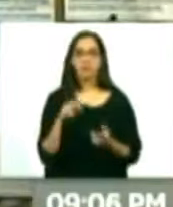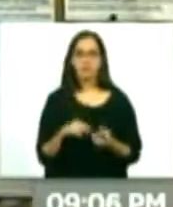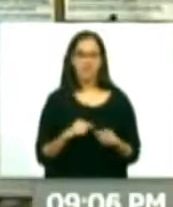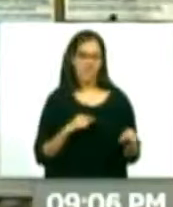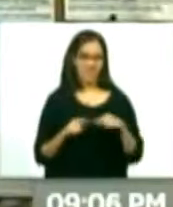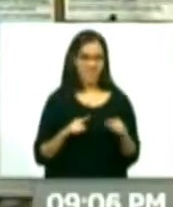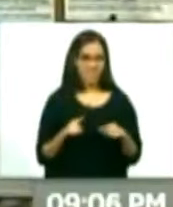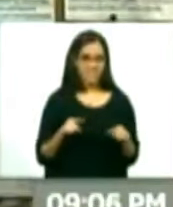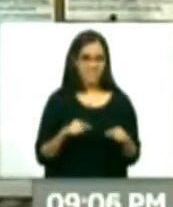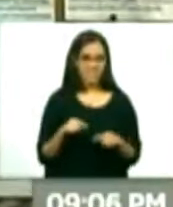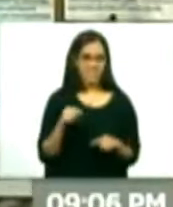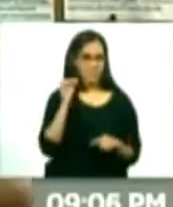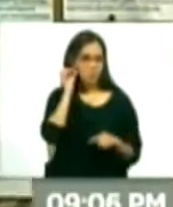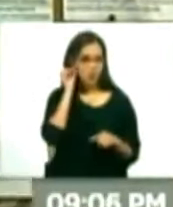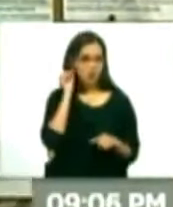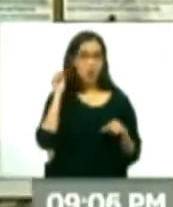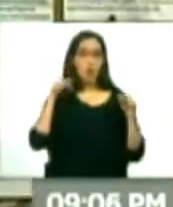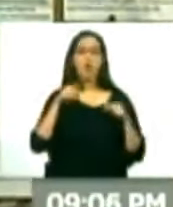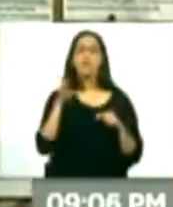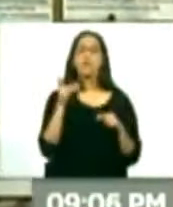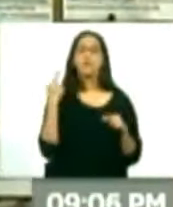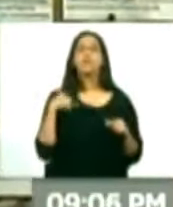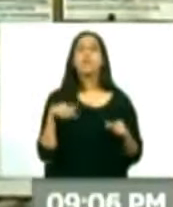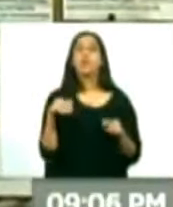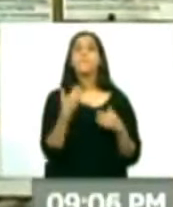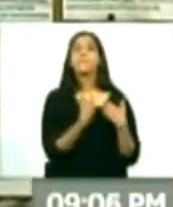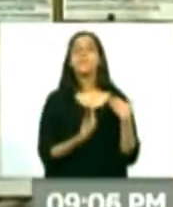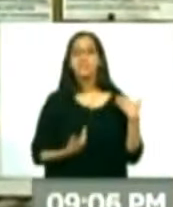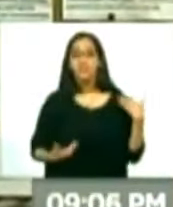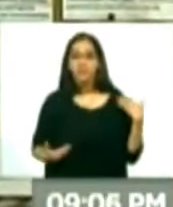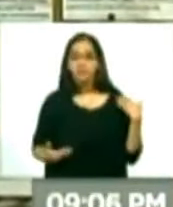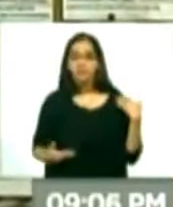Jeanine Áñez. Hoy Bolivia tiene un presidente